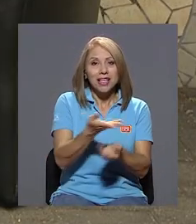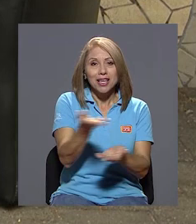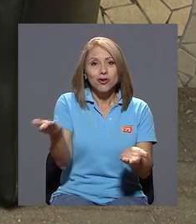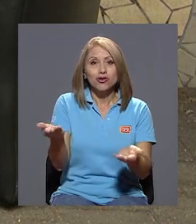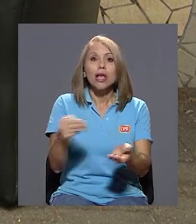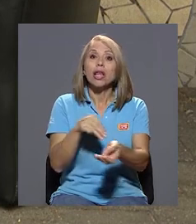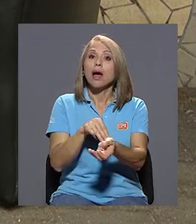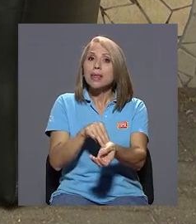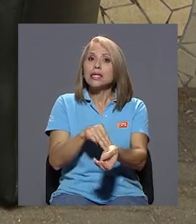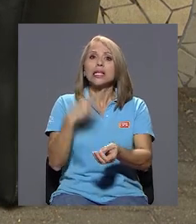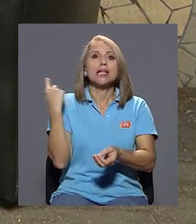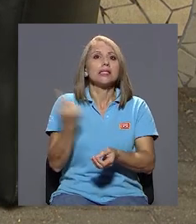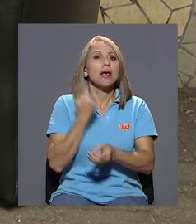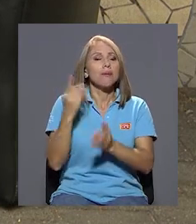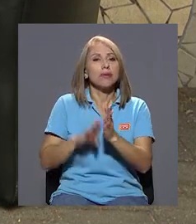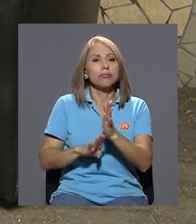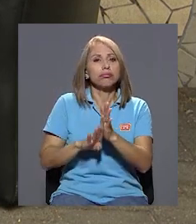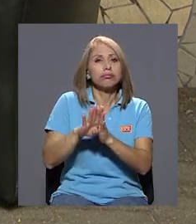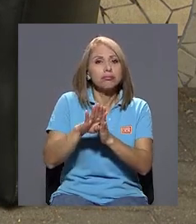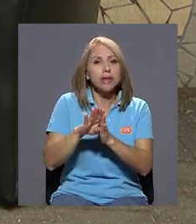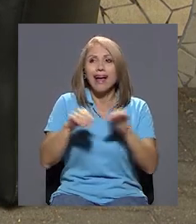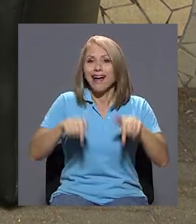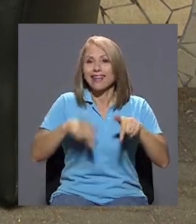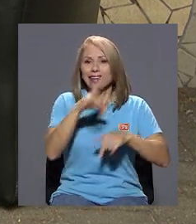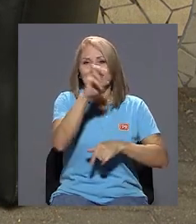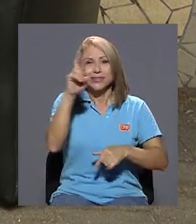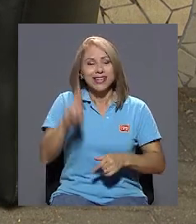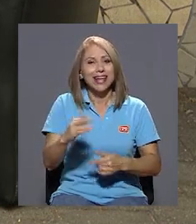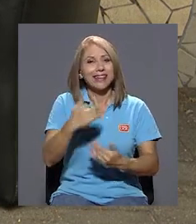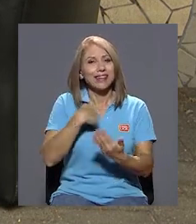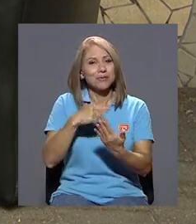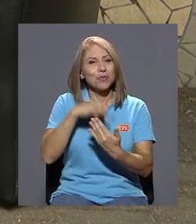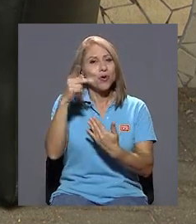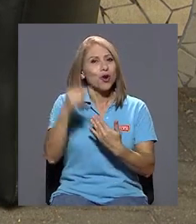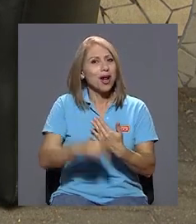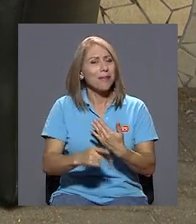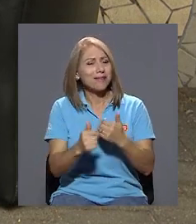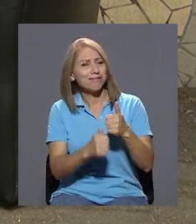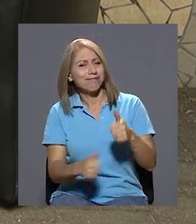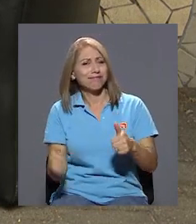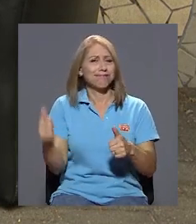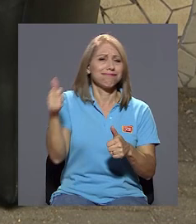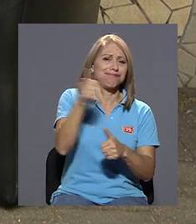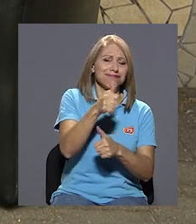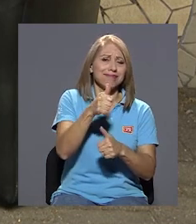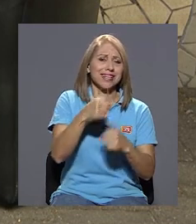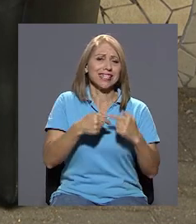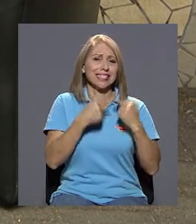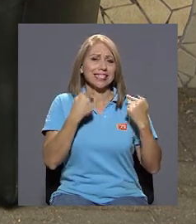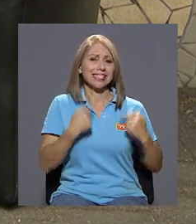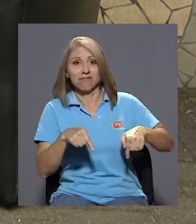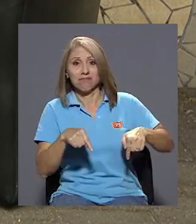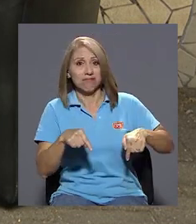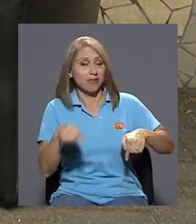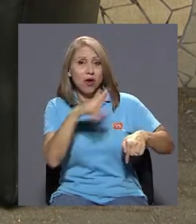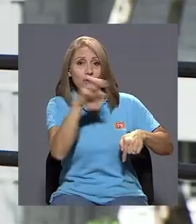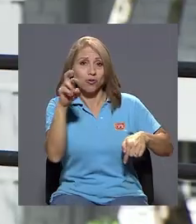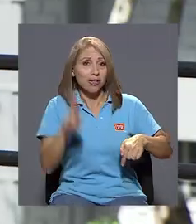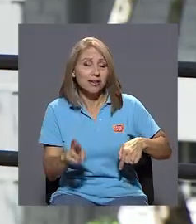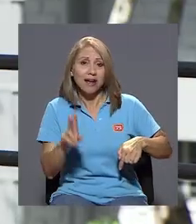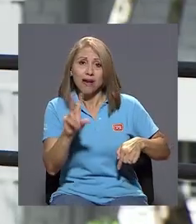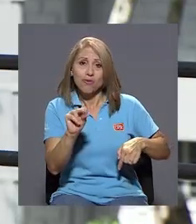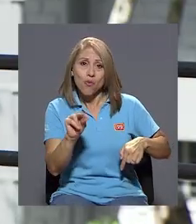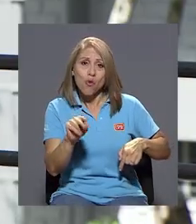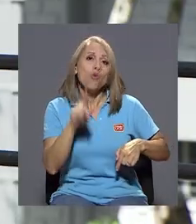y la medicina siempre va avanzando. Sí, puedo decir que en Costa Rica tenemos un programa de primera en cuanto a cirugía cardíaca.